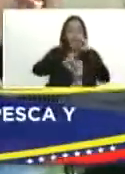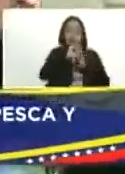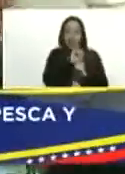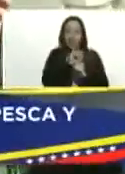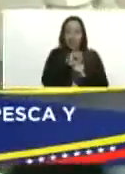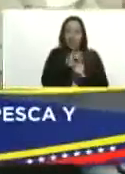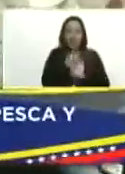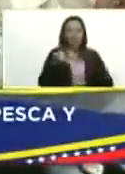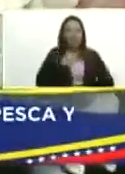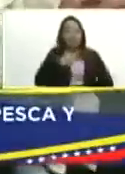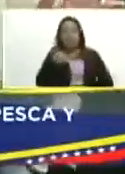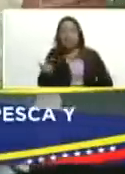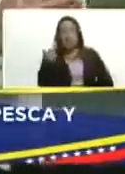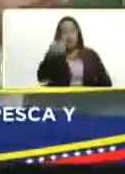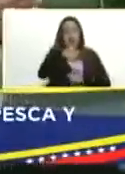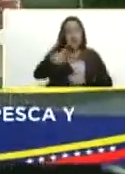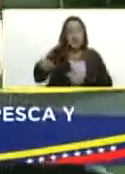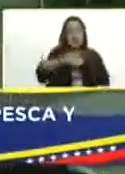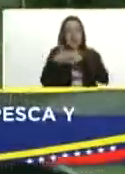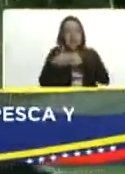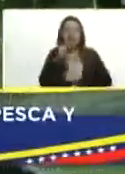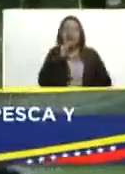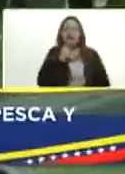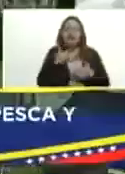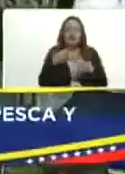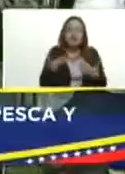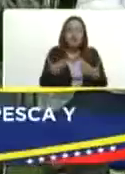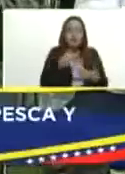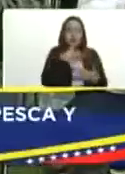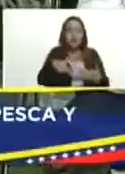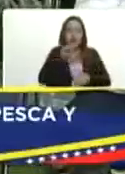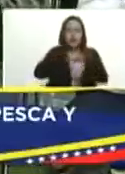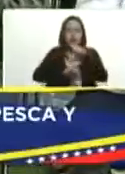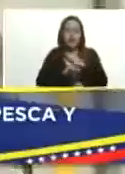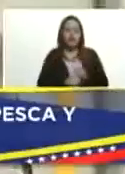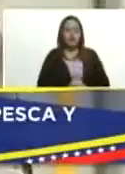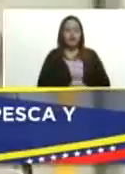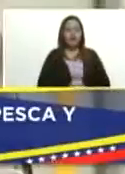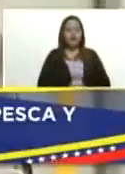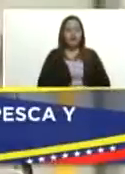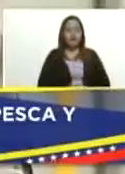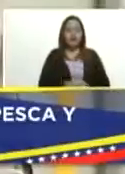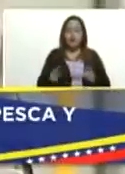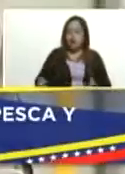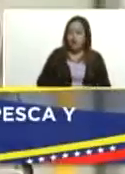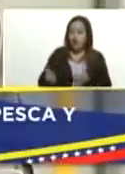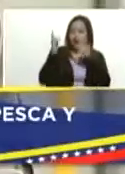con quien sea, donde sea y contra quien sea, presidente. ¡Cúmplase!